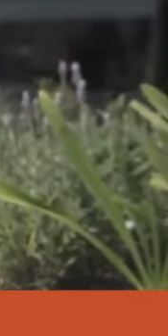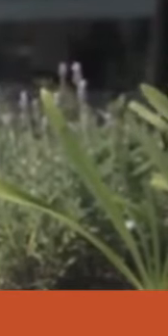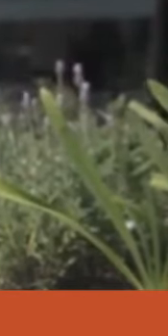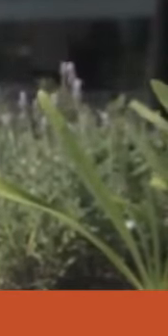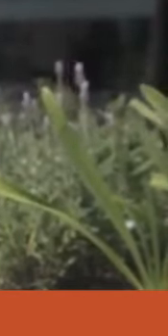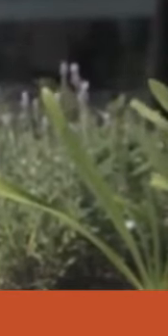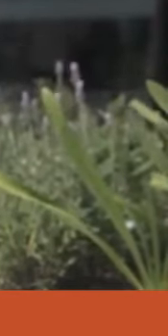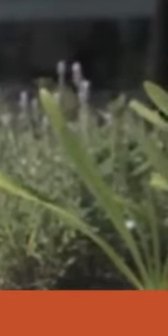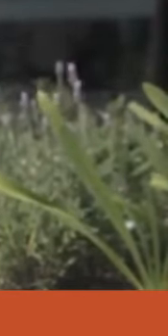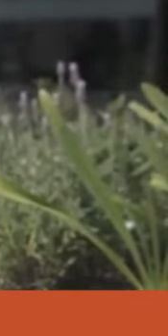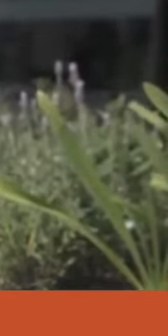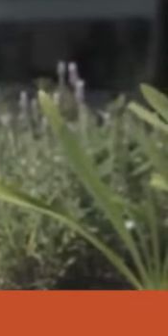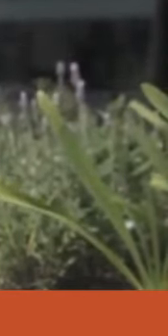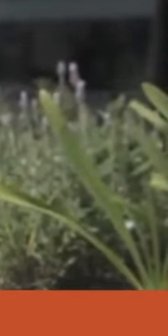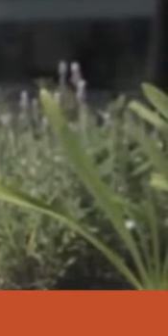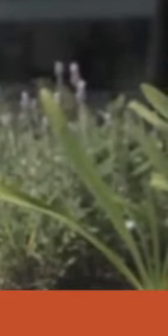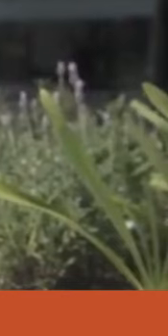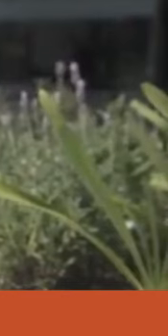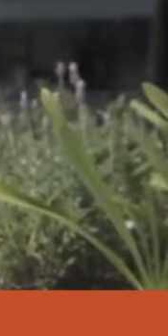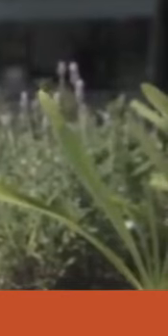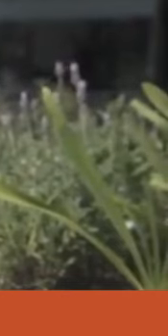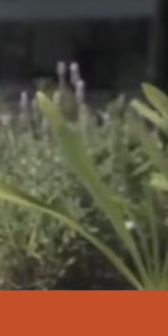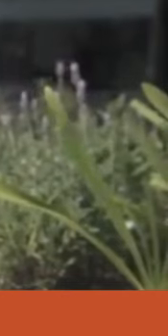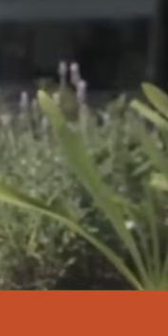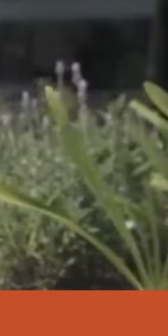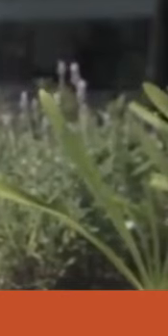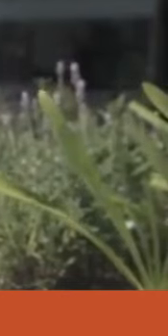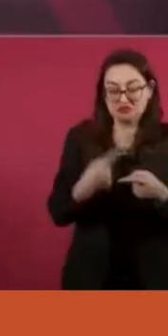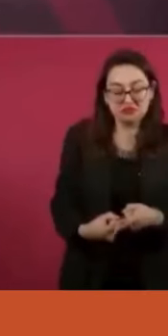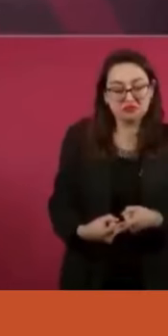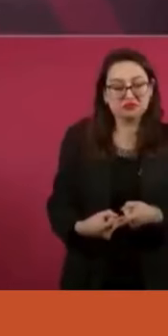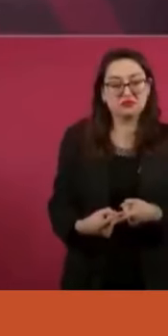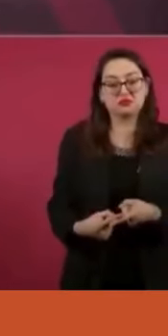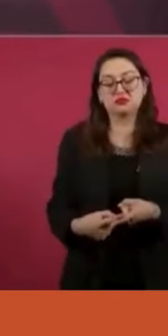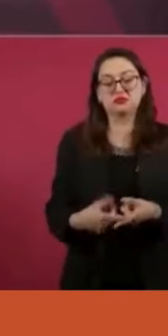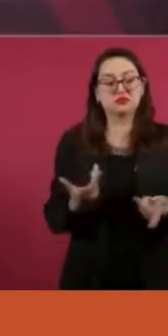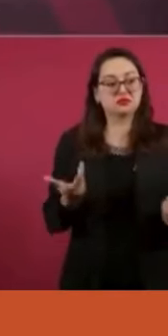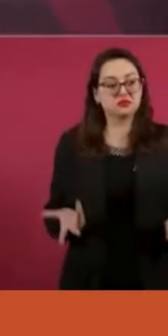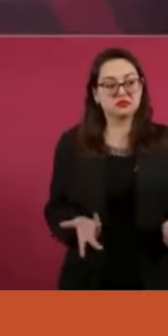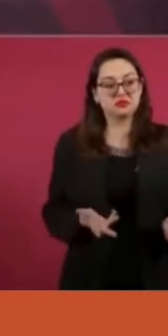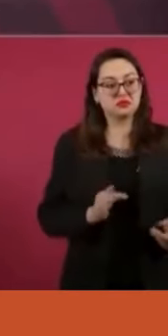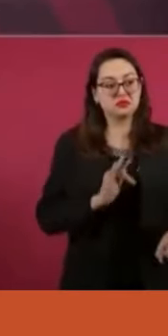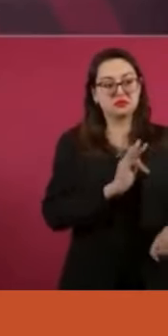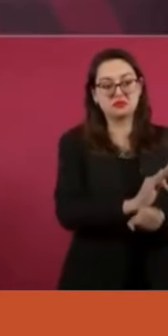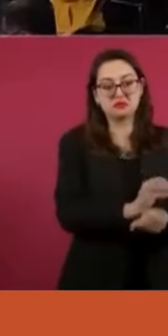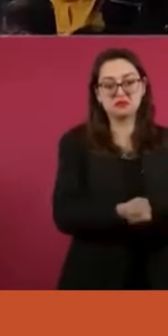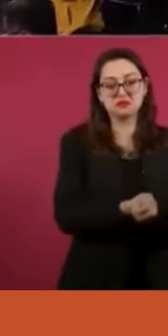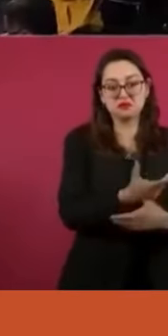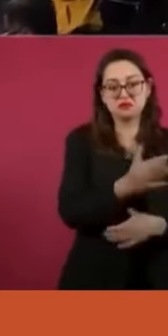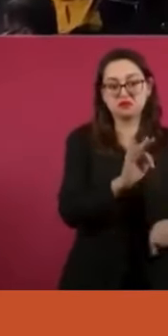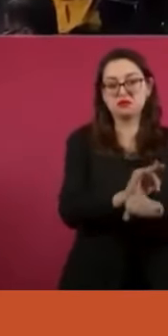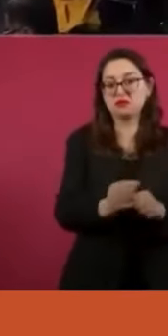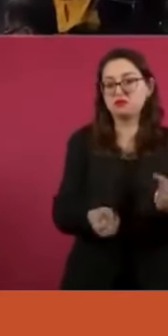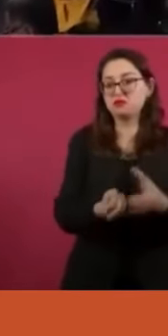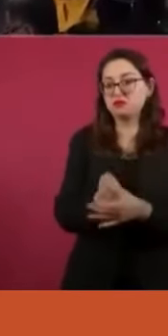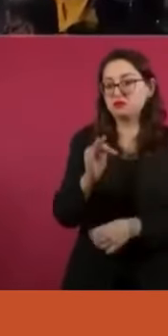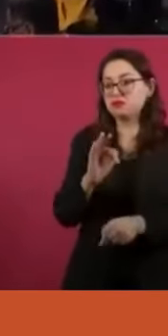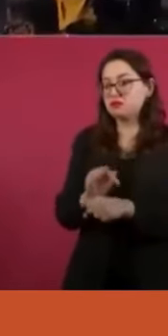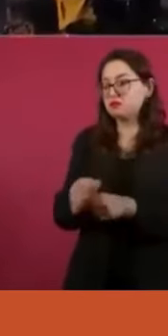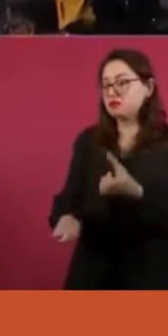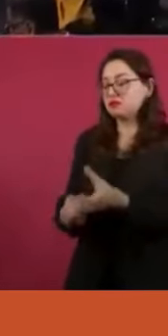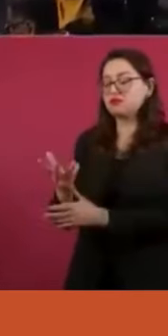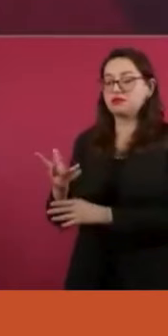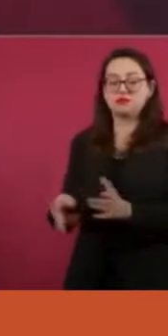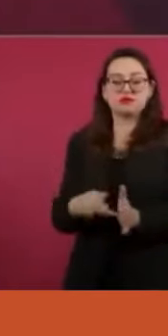Suprema Corte de Justicia y presidente del Consejo de la Judicatura Federal. Cuando estaba el ministro Saldívar